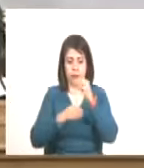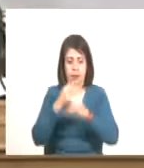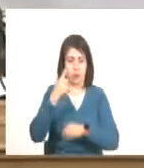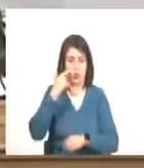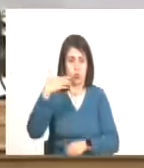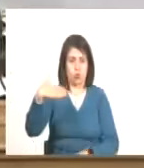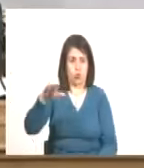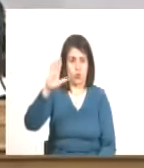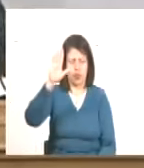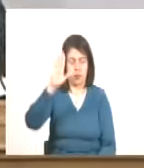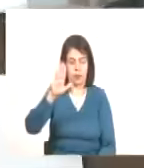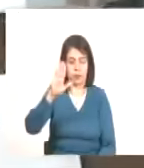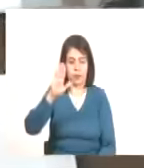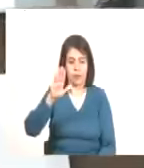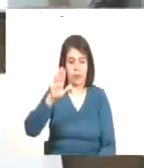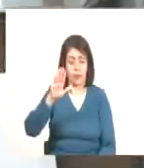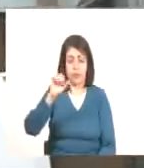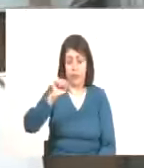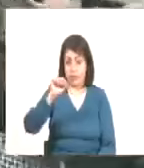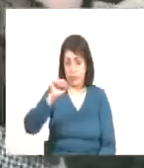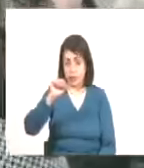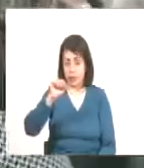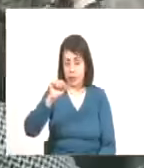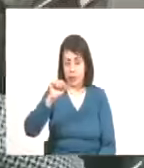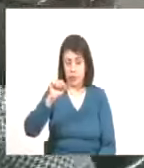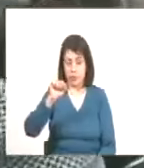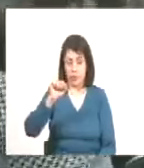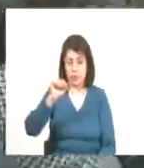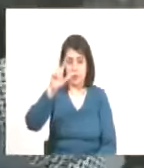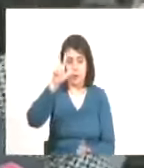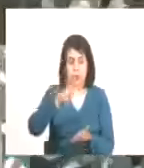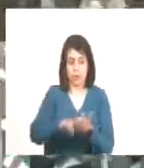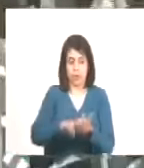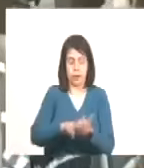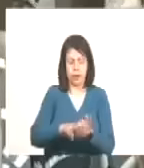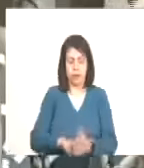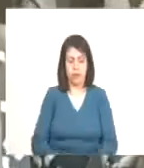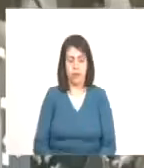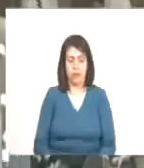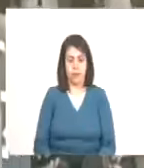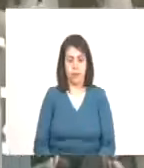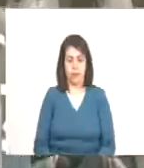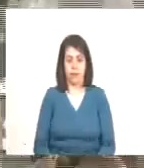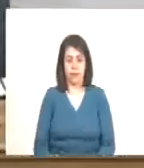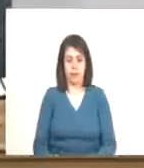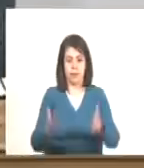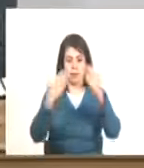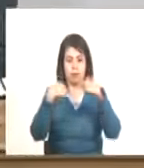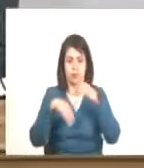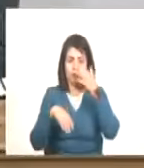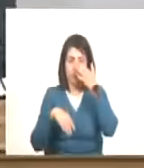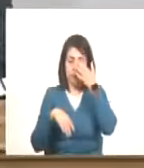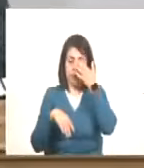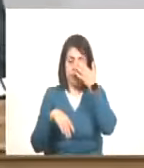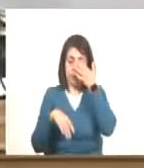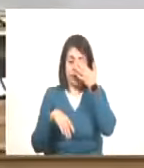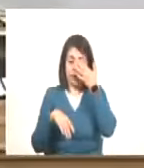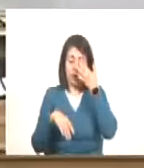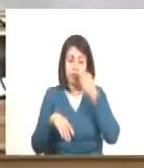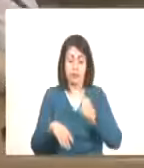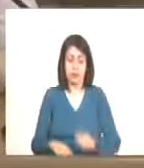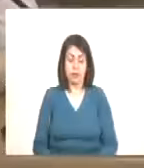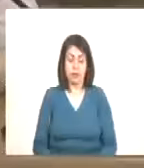hacerlo con la señal de costumbre. ¿Es así? Queda aprobado. Siguiente.